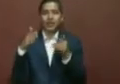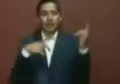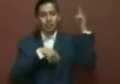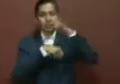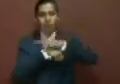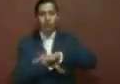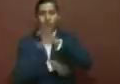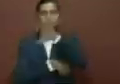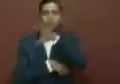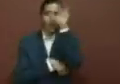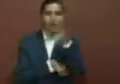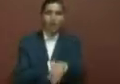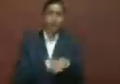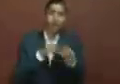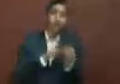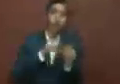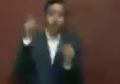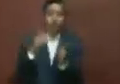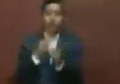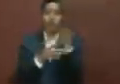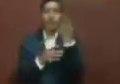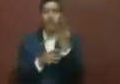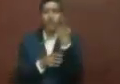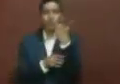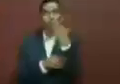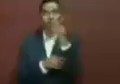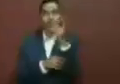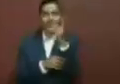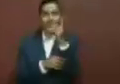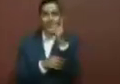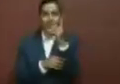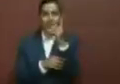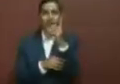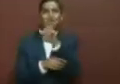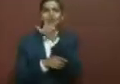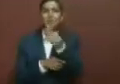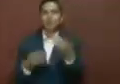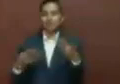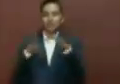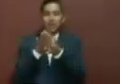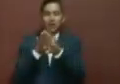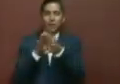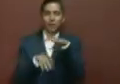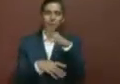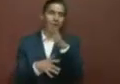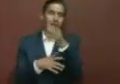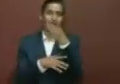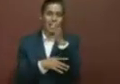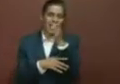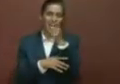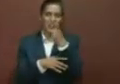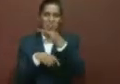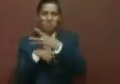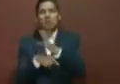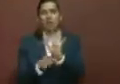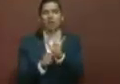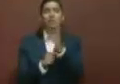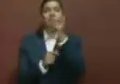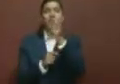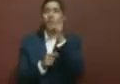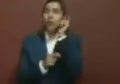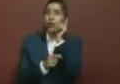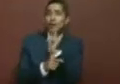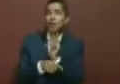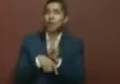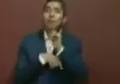Internacional de Chicago O'Hare, que es el que se abre el 8 de diciembre y cierra en los primeros días de enero, para ver cómo va la ruta. Sé que ha sido